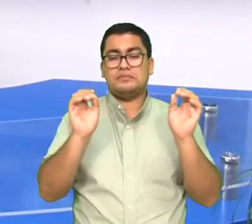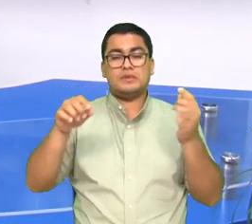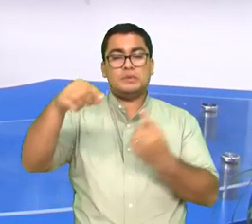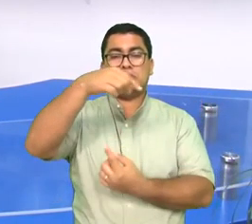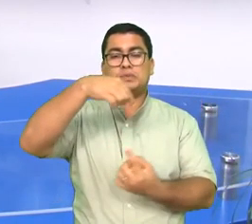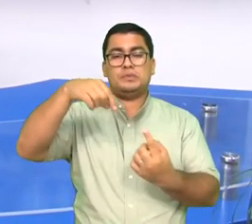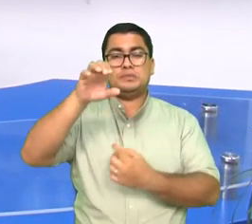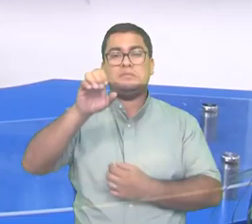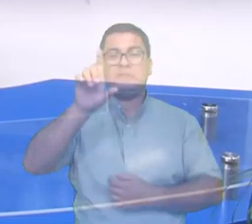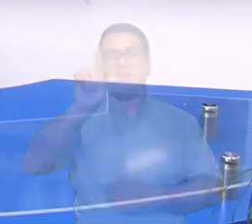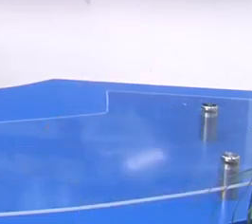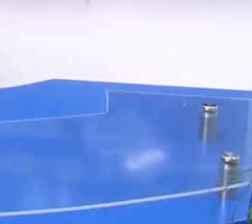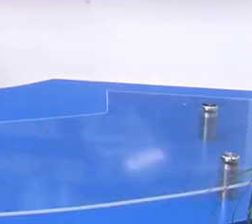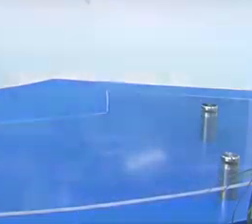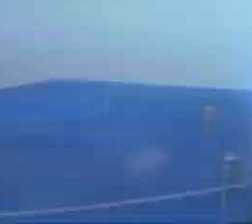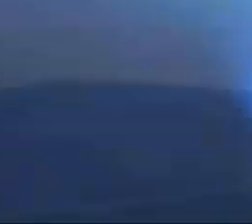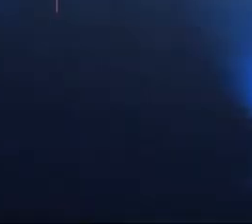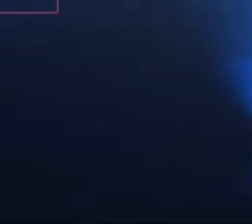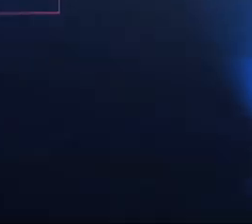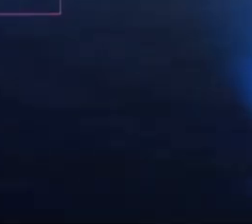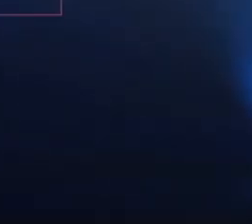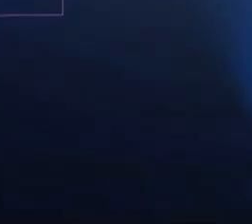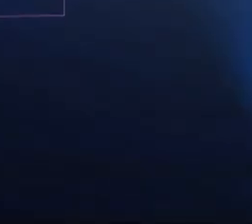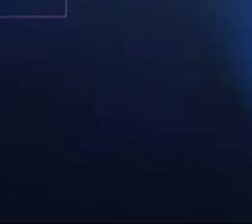huracán ETA.